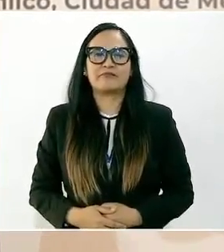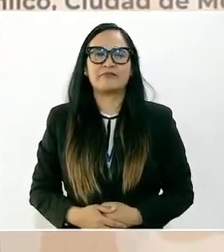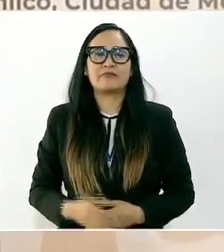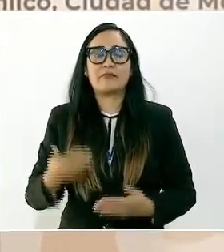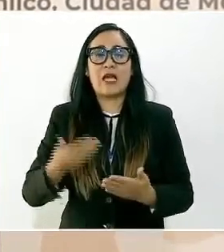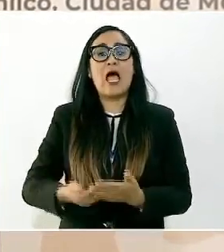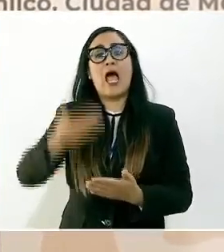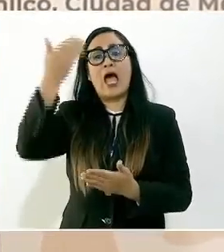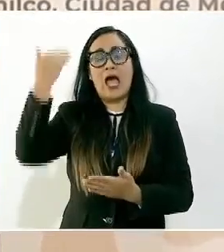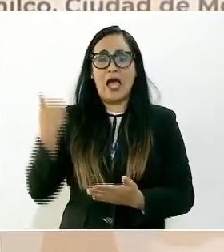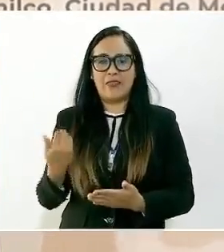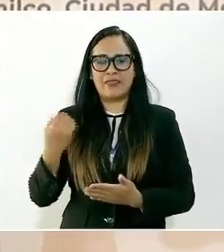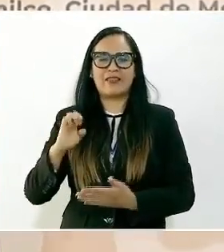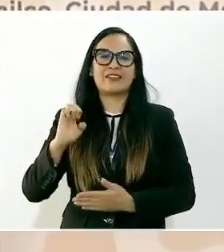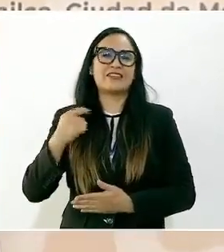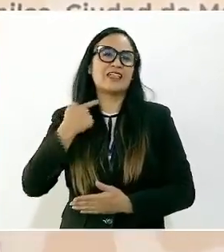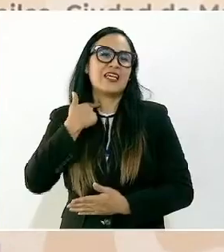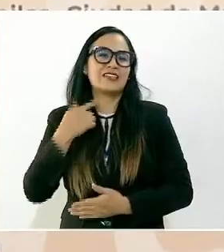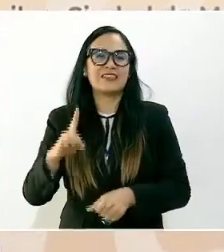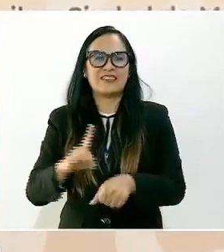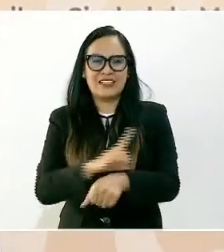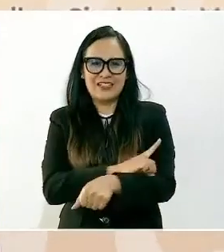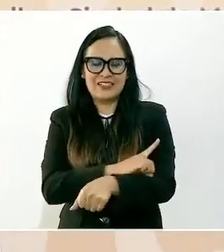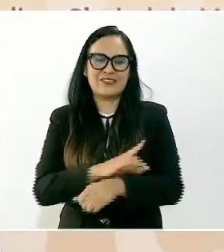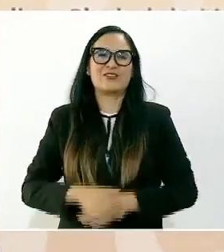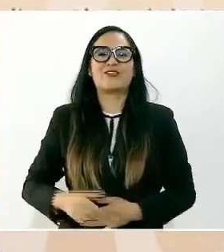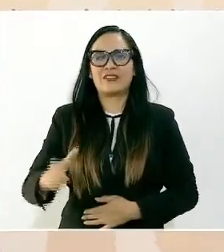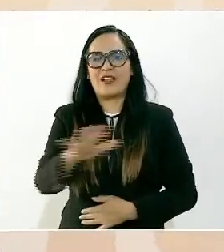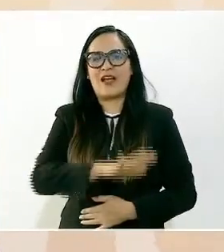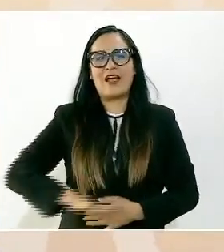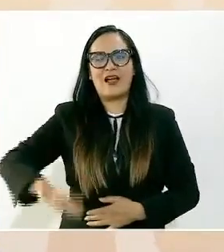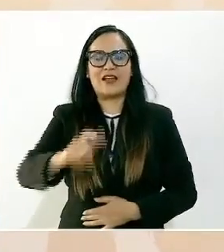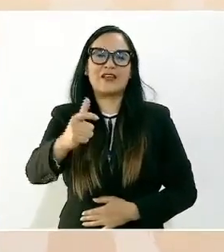antes delegación de Xochimilco.